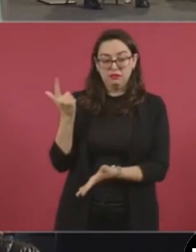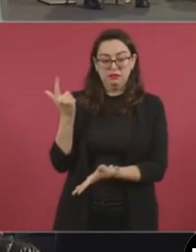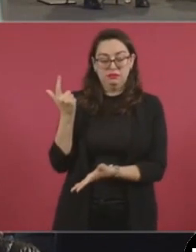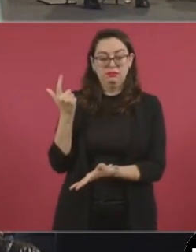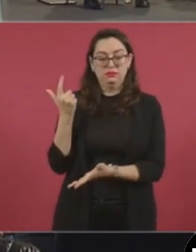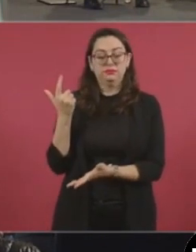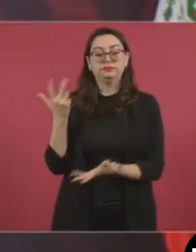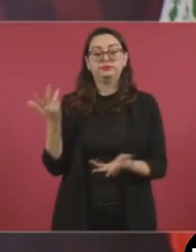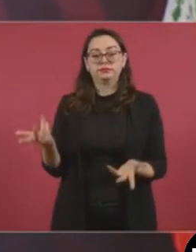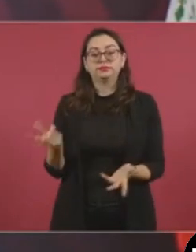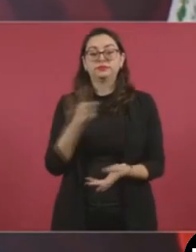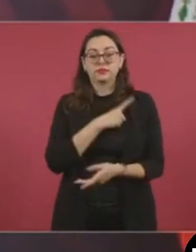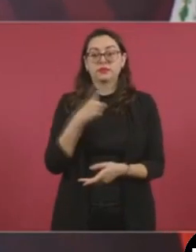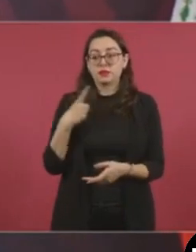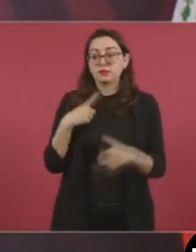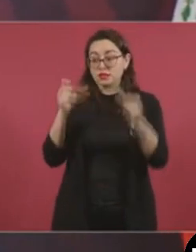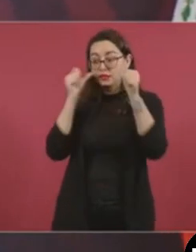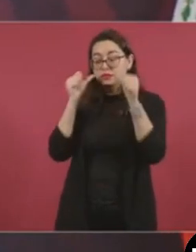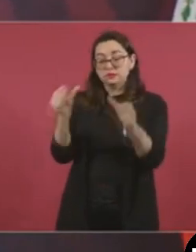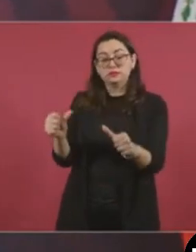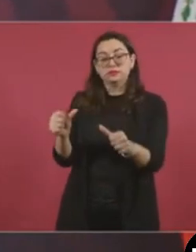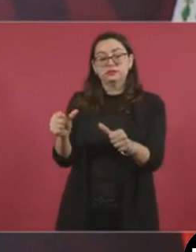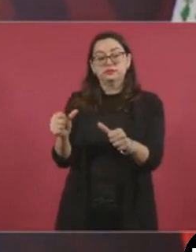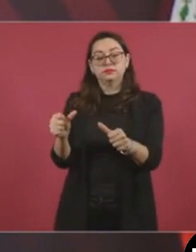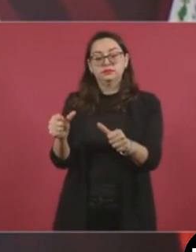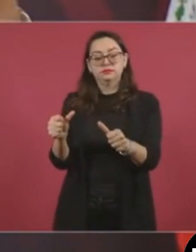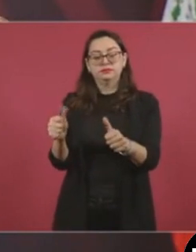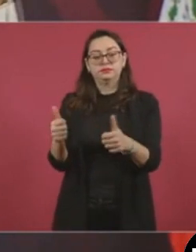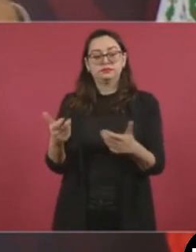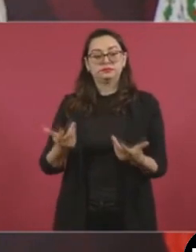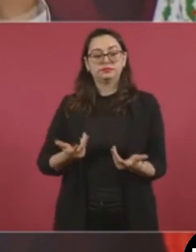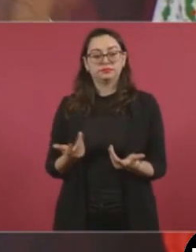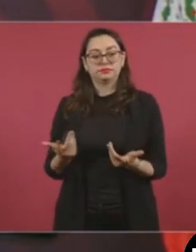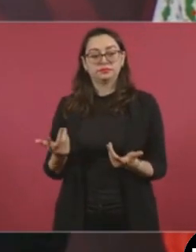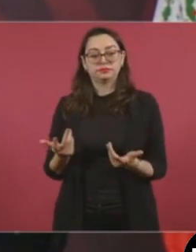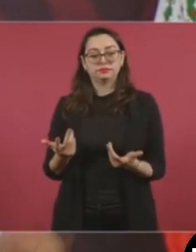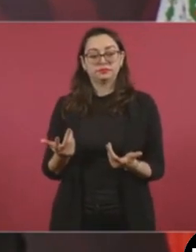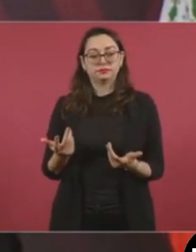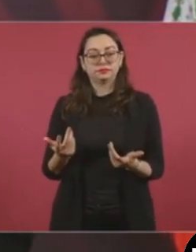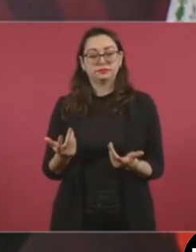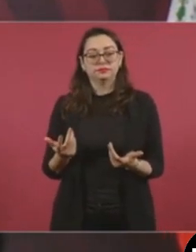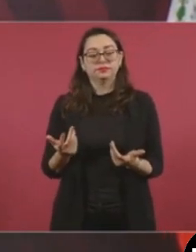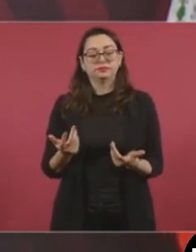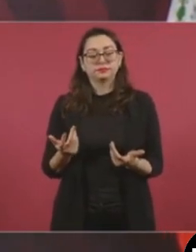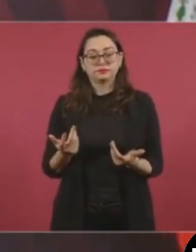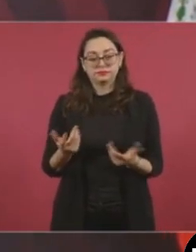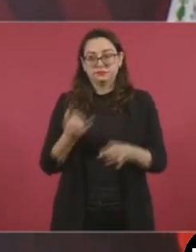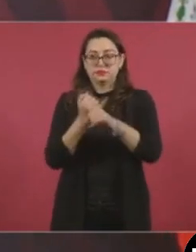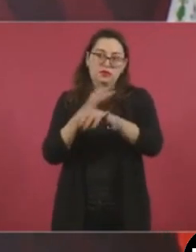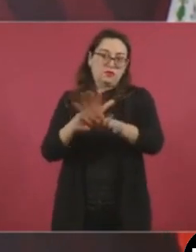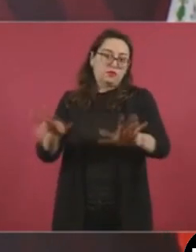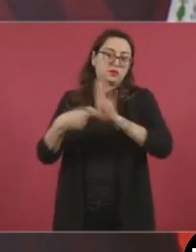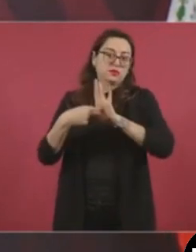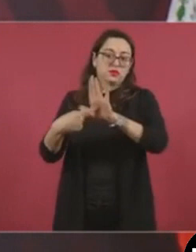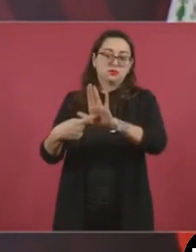Pues no hay que dejarlo pasar, cuando menos que la gente tenga la